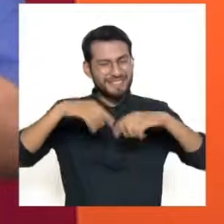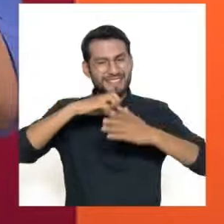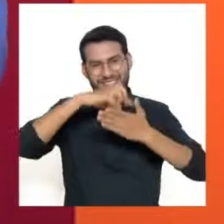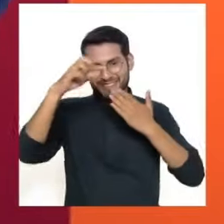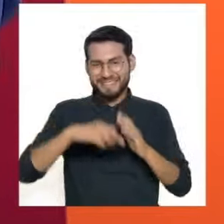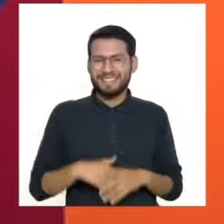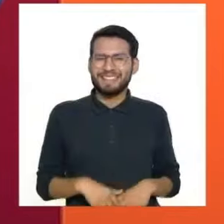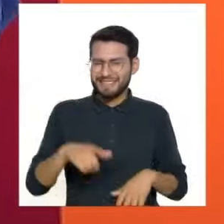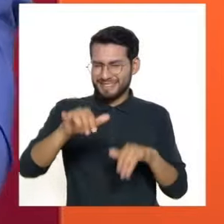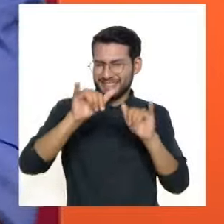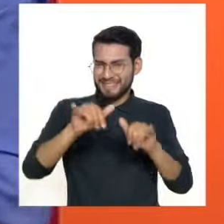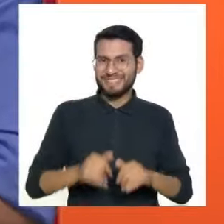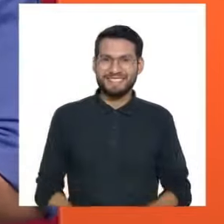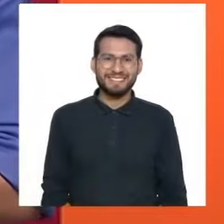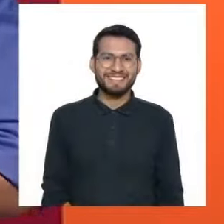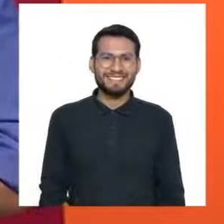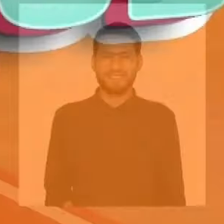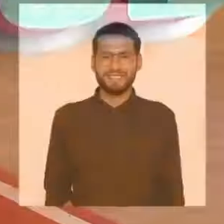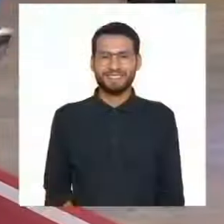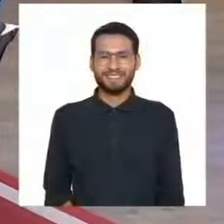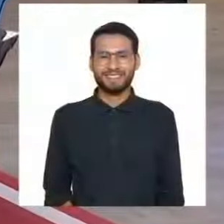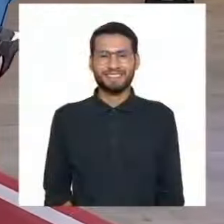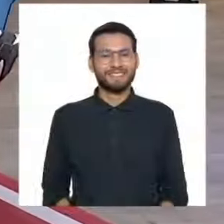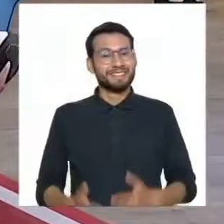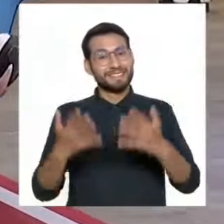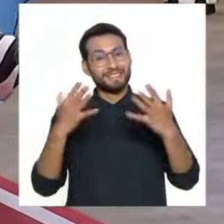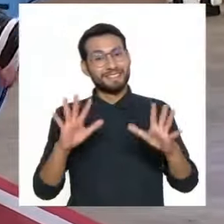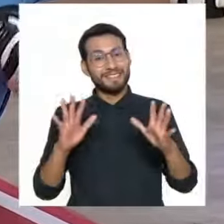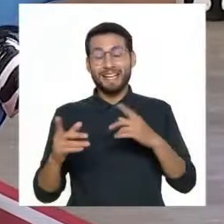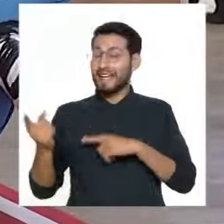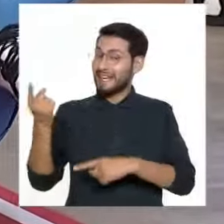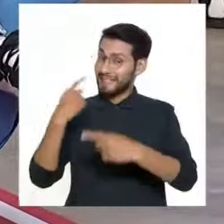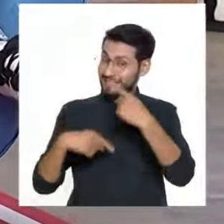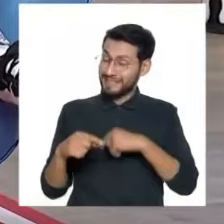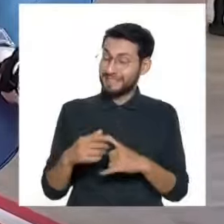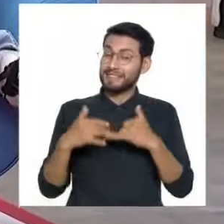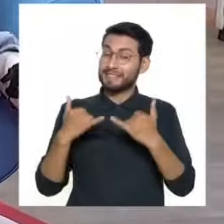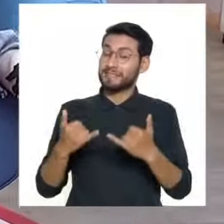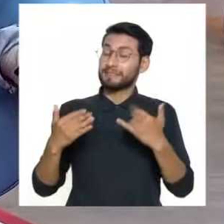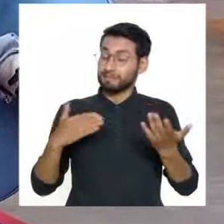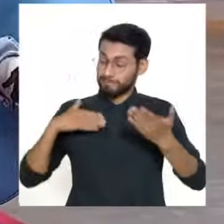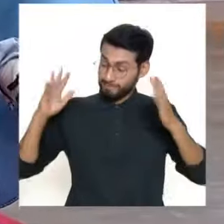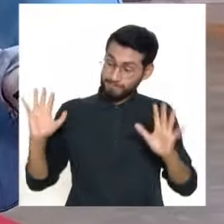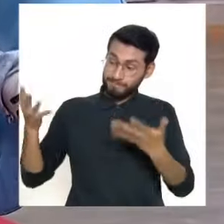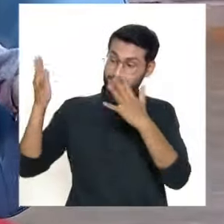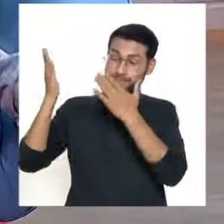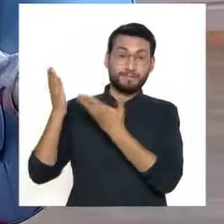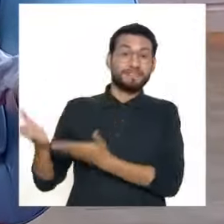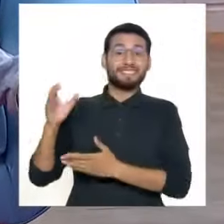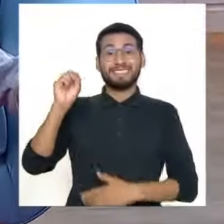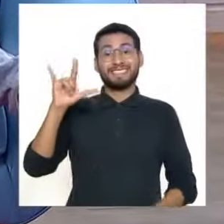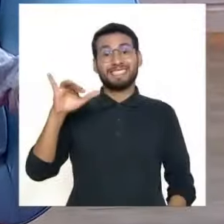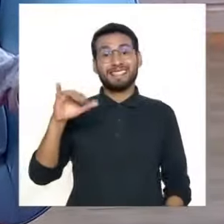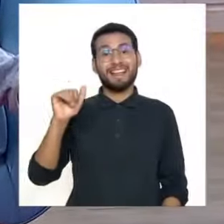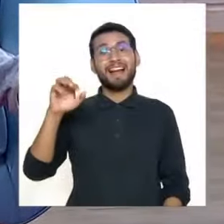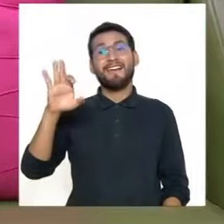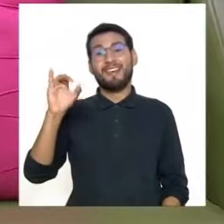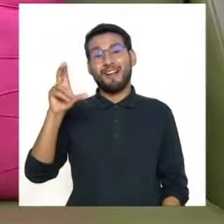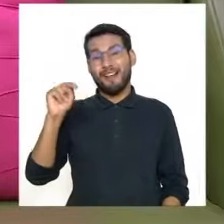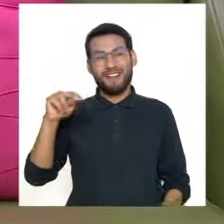programa así que no te muevas ya estamos de regreso y quiero pedir fuerte Las Palmas Para Silvia